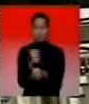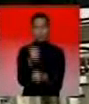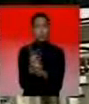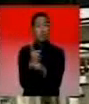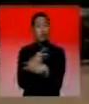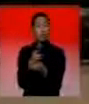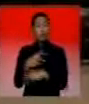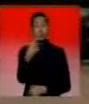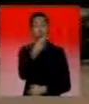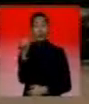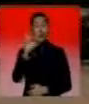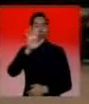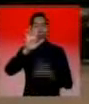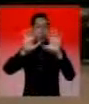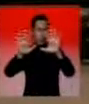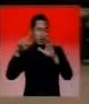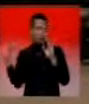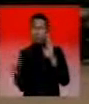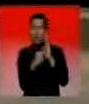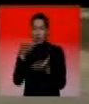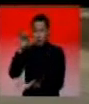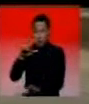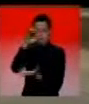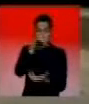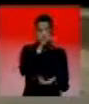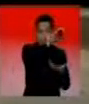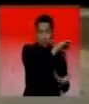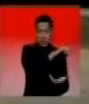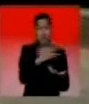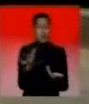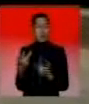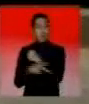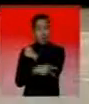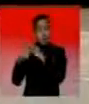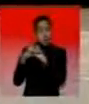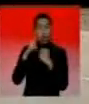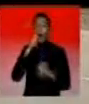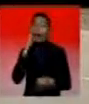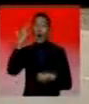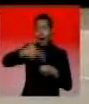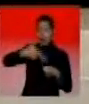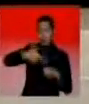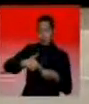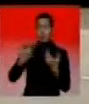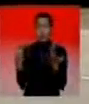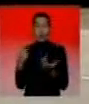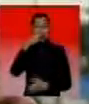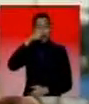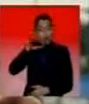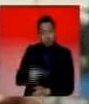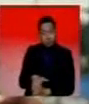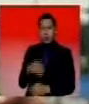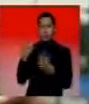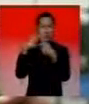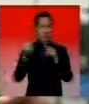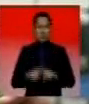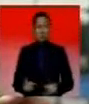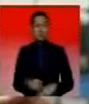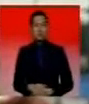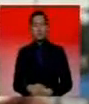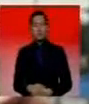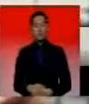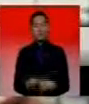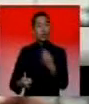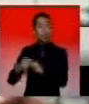110 mil barriles diarios de gas licuado de petróleo gasolinas súper y extra jet fuel y diésel hay un consumo nacional